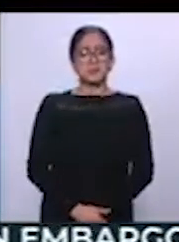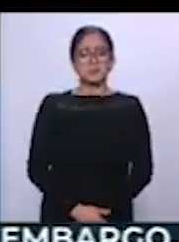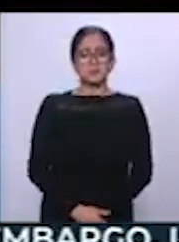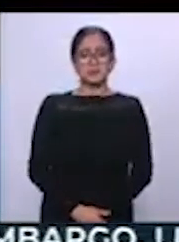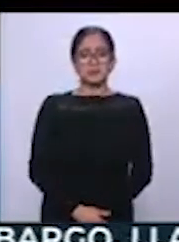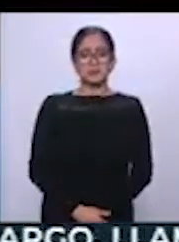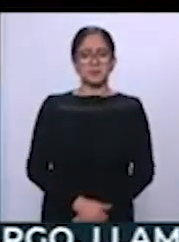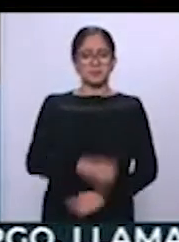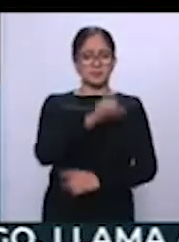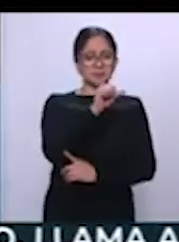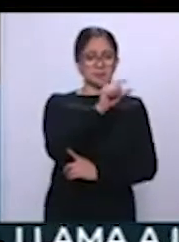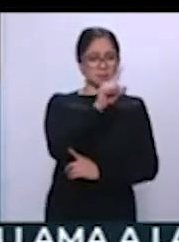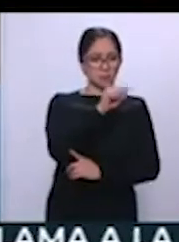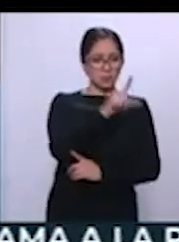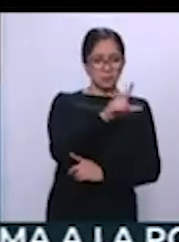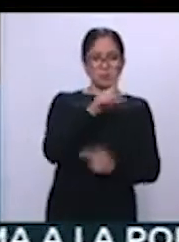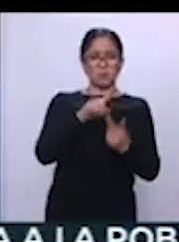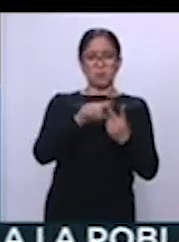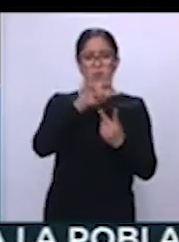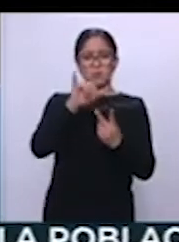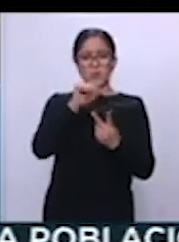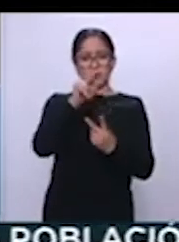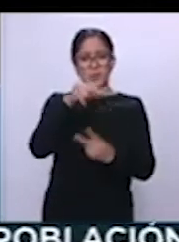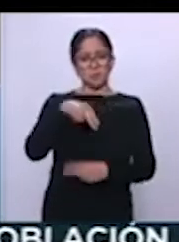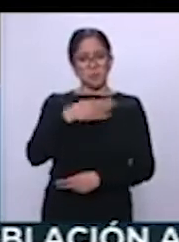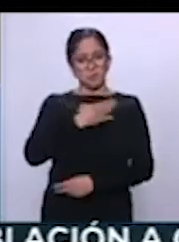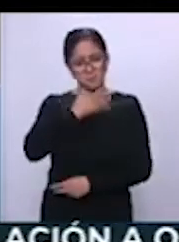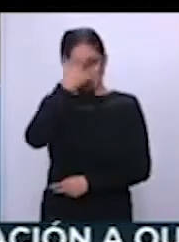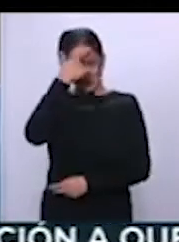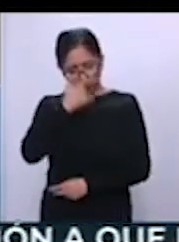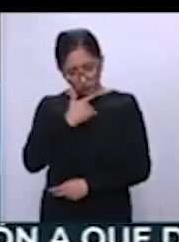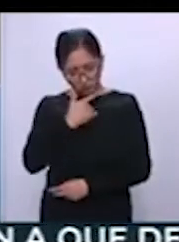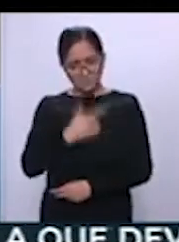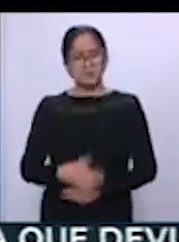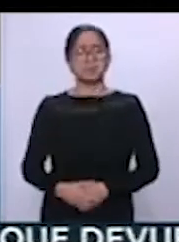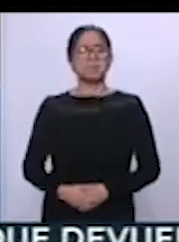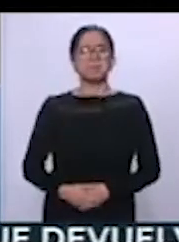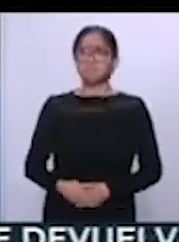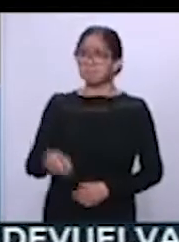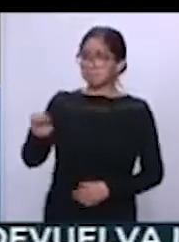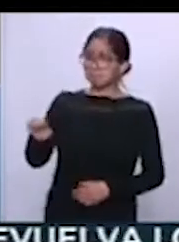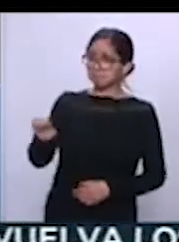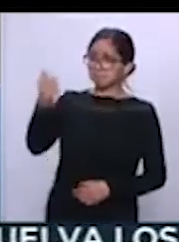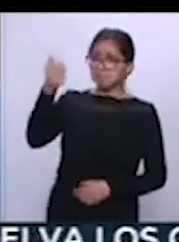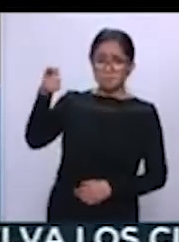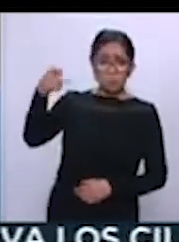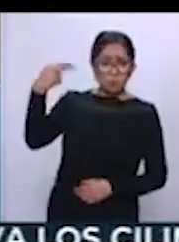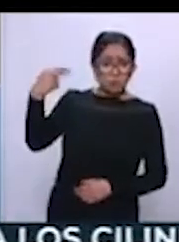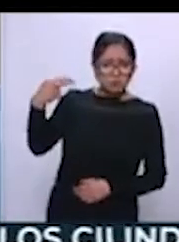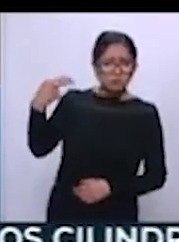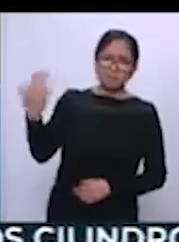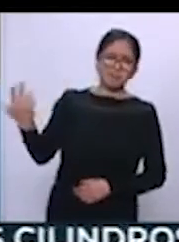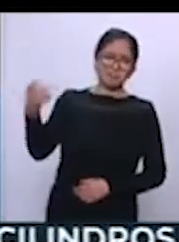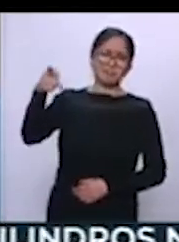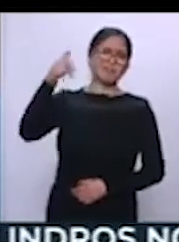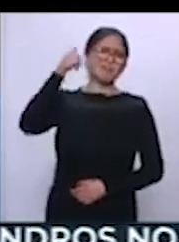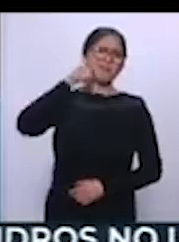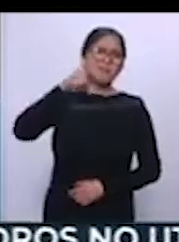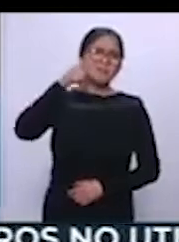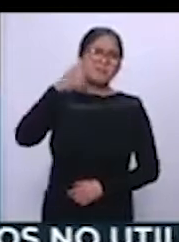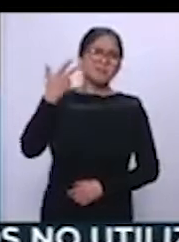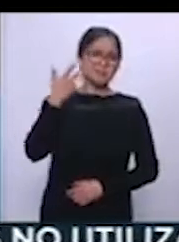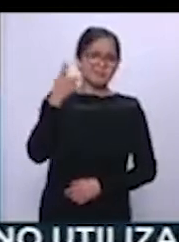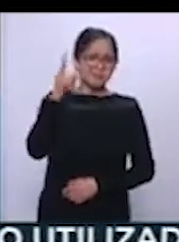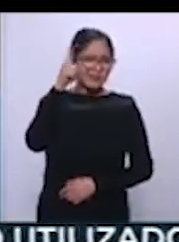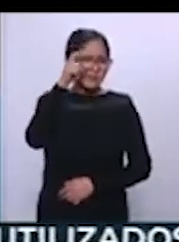Azul, Juan, buenas noches. Oye, pues no es la primera vez que escuchamos este nombre, sobre todo relacionado con pues, situaciones